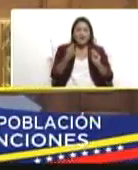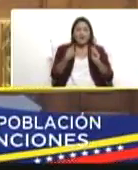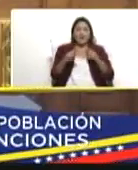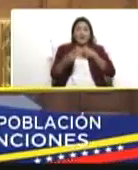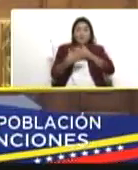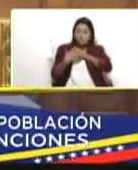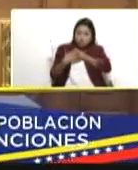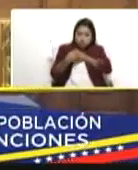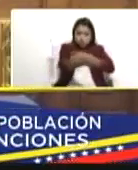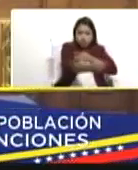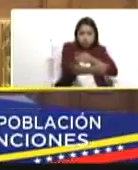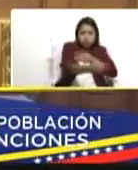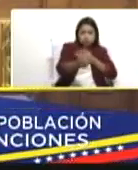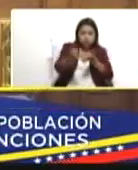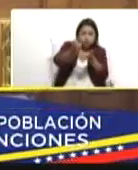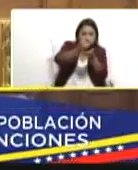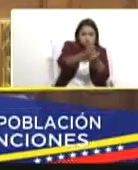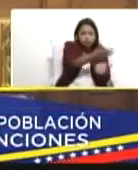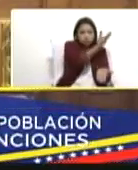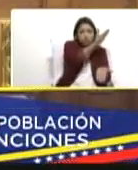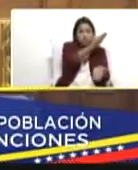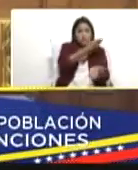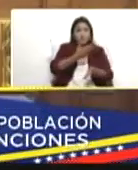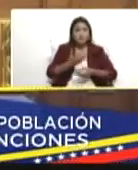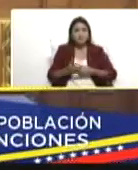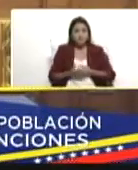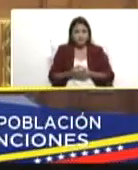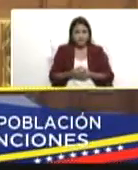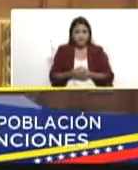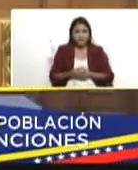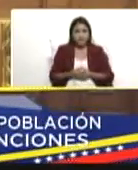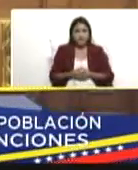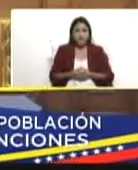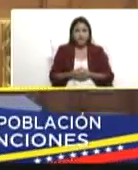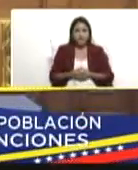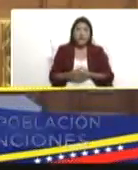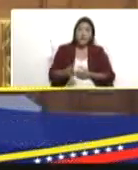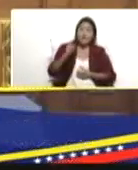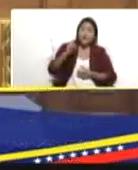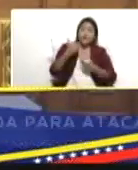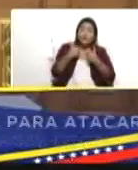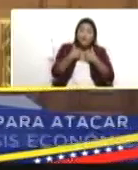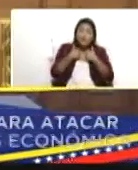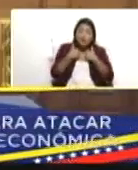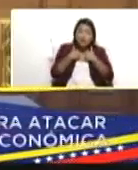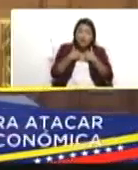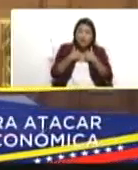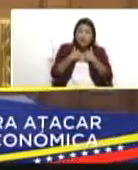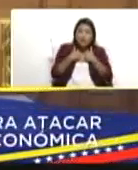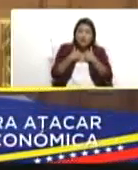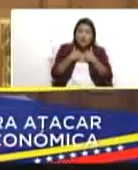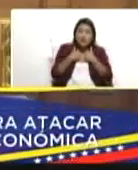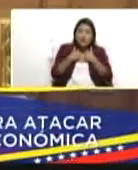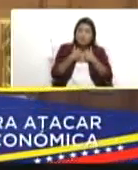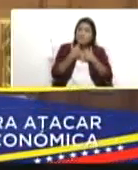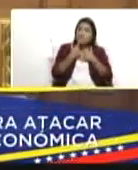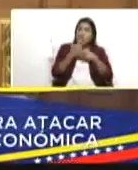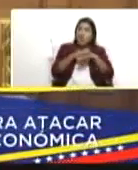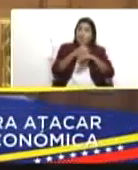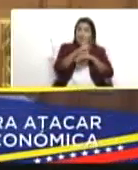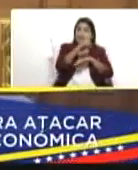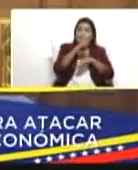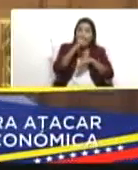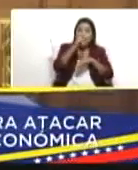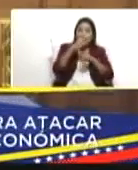para tratar de confundir gente del pueblo que pudiera estar sufriendo y decir estoy sufriendo por culpa de